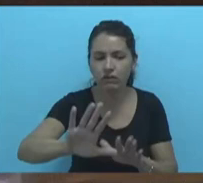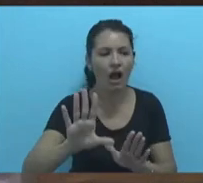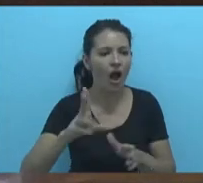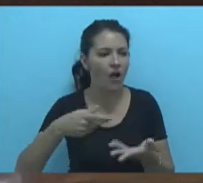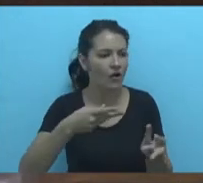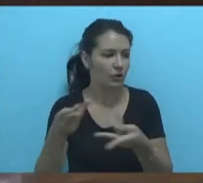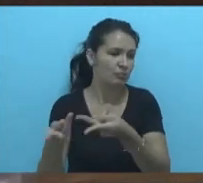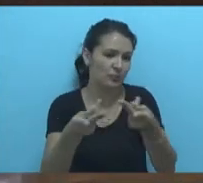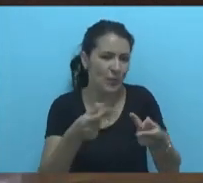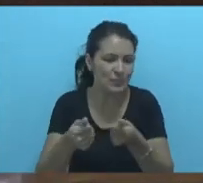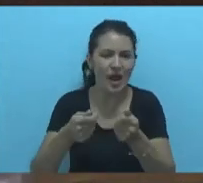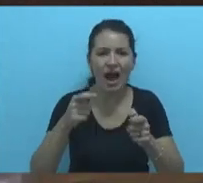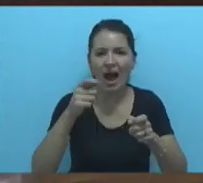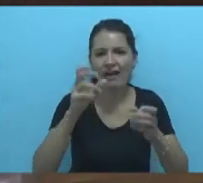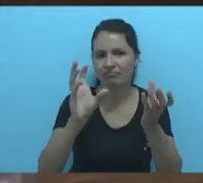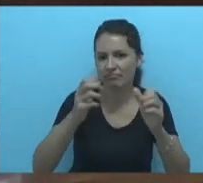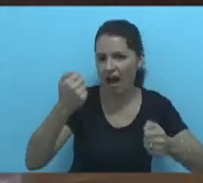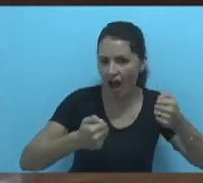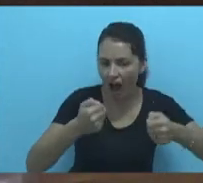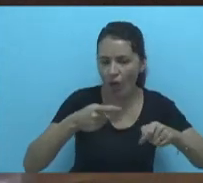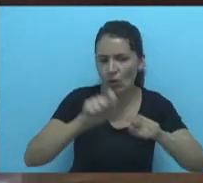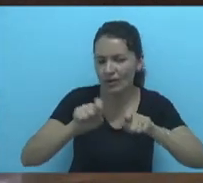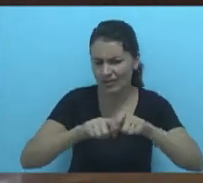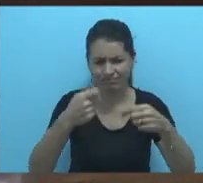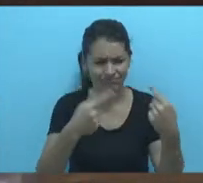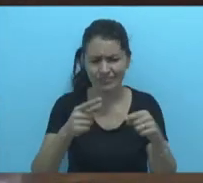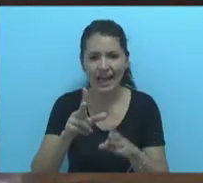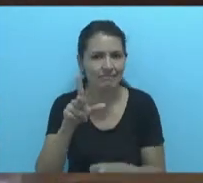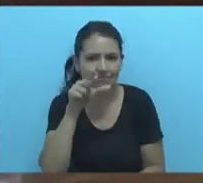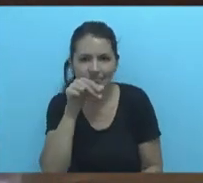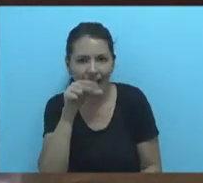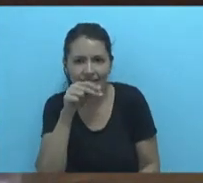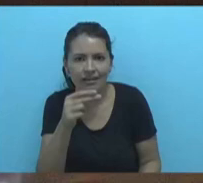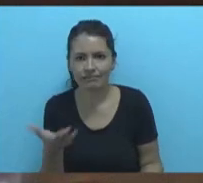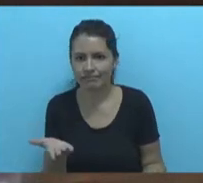pusieron a disposición del ministro. Entonces, ya